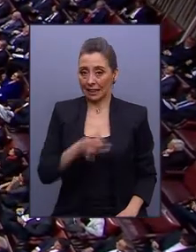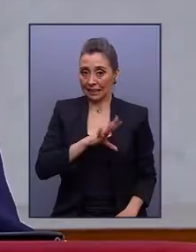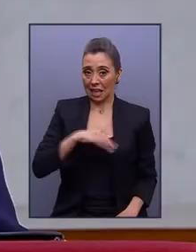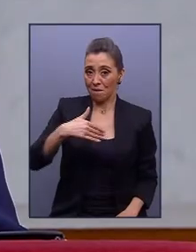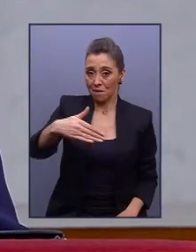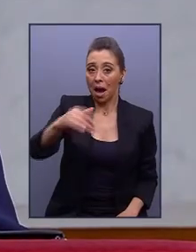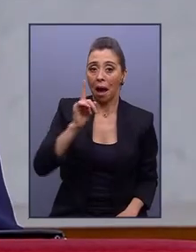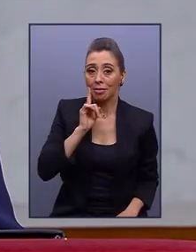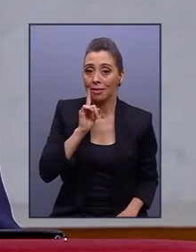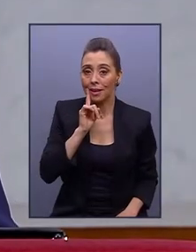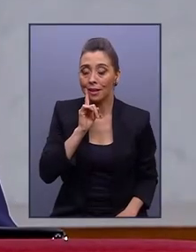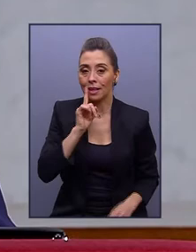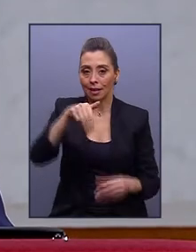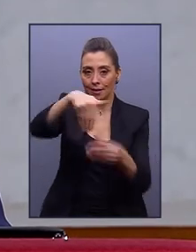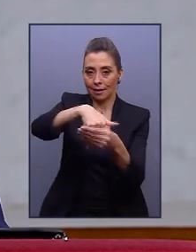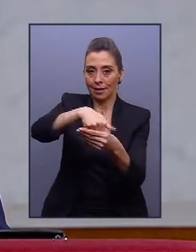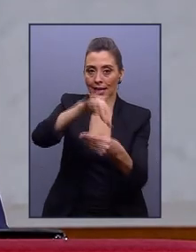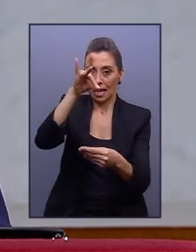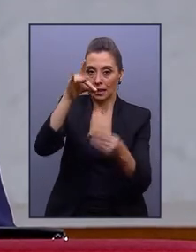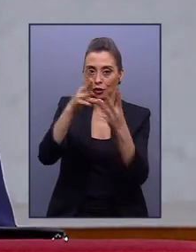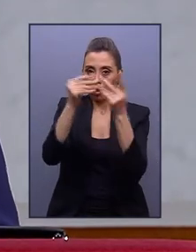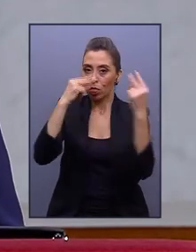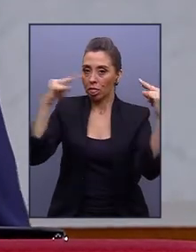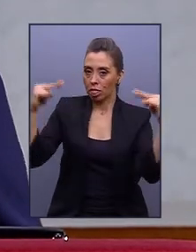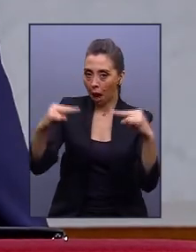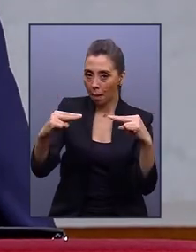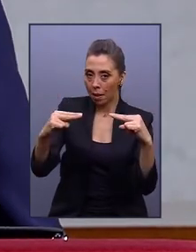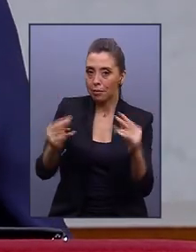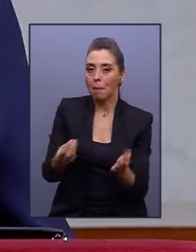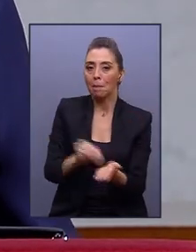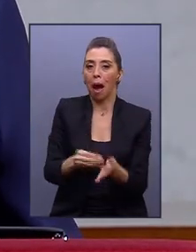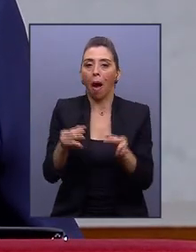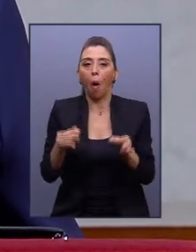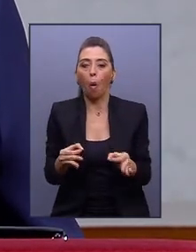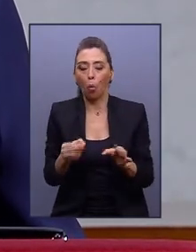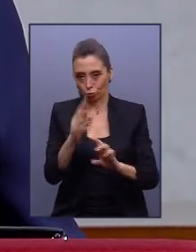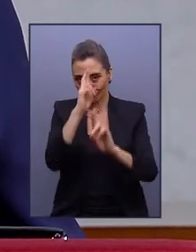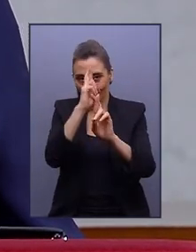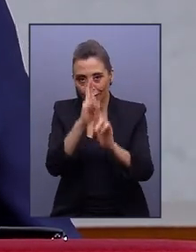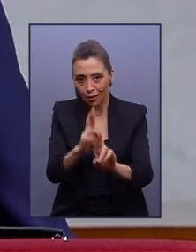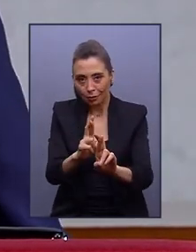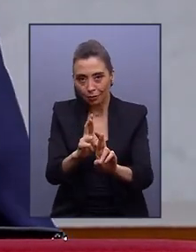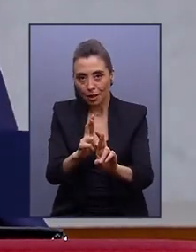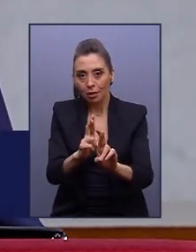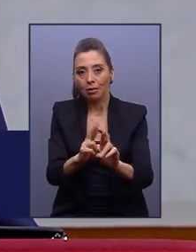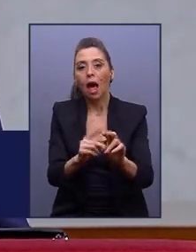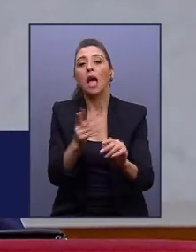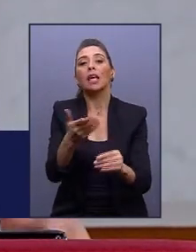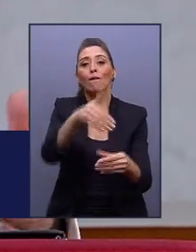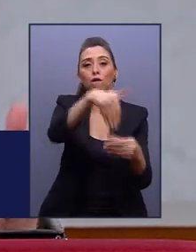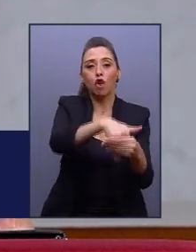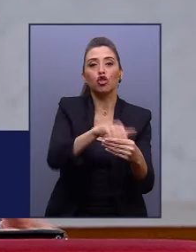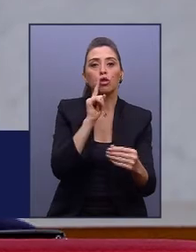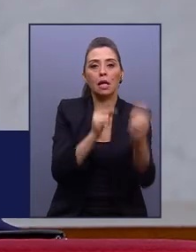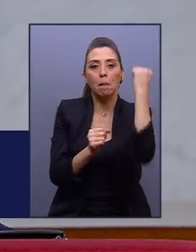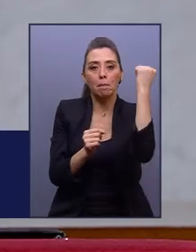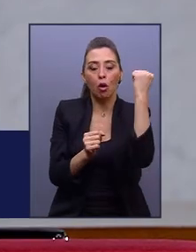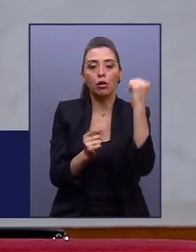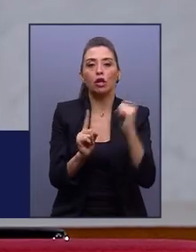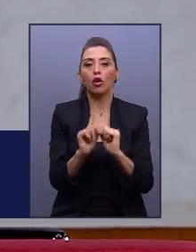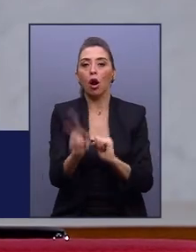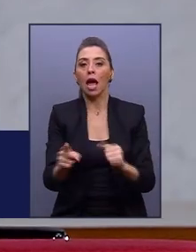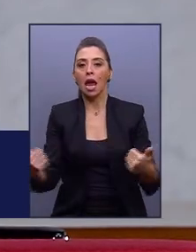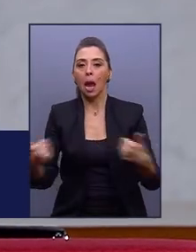Chile tendrá unas elecciones más transparentes y justas, que respetarán el poder del voto, que no impondrán un